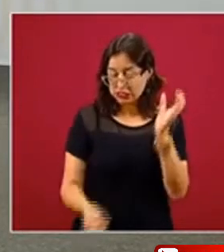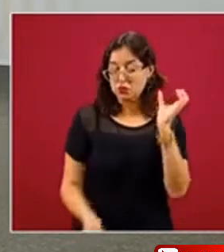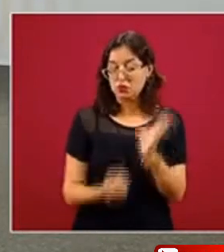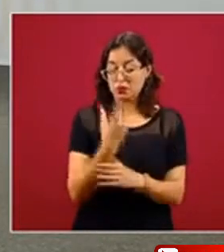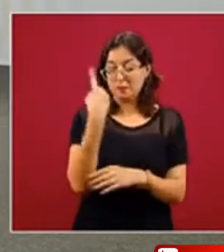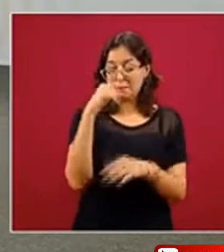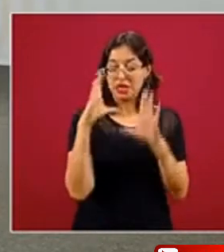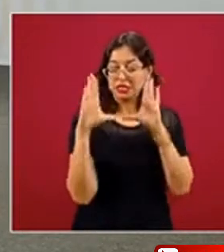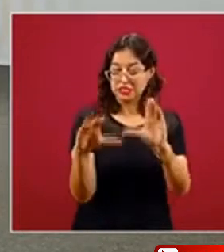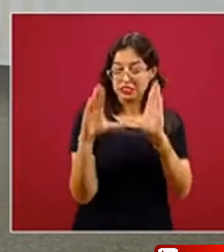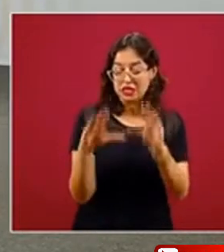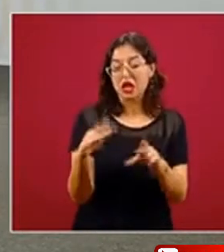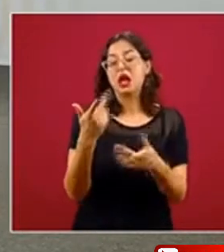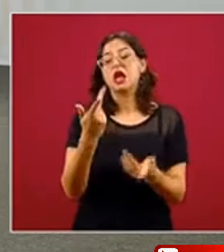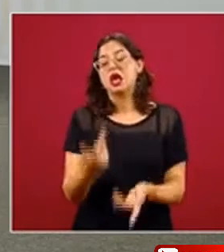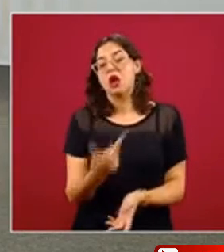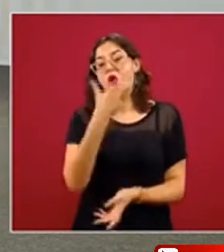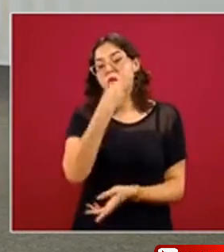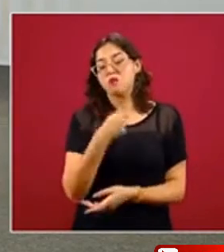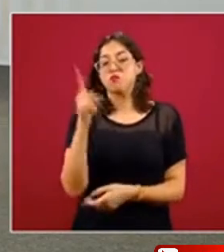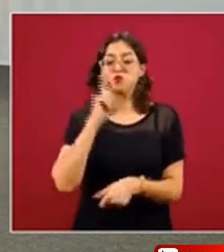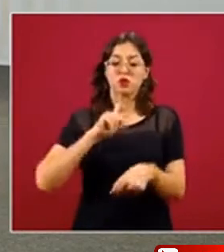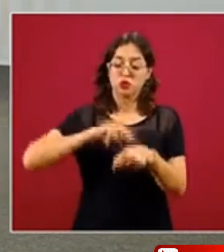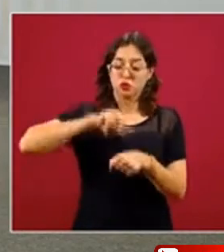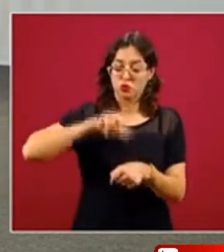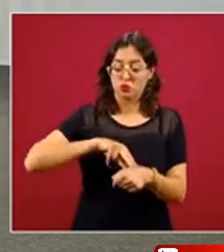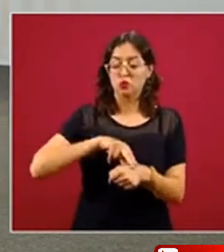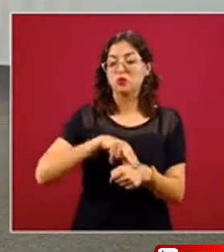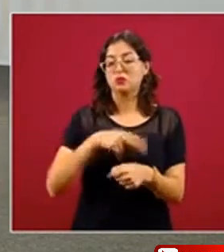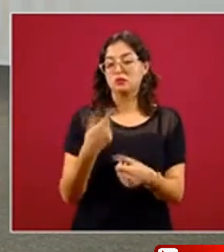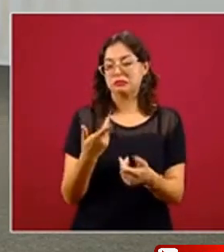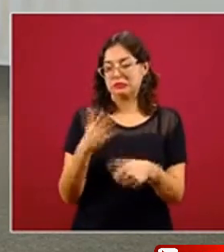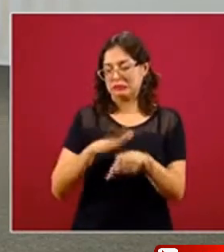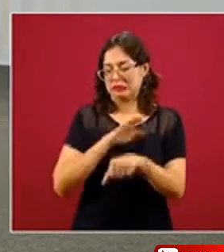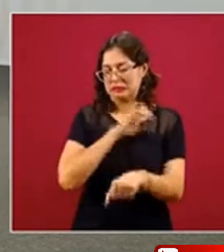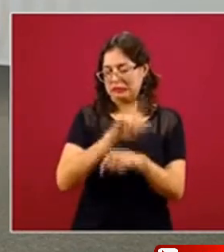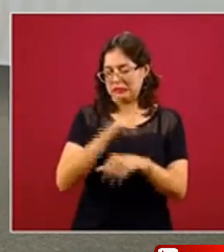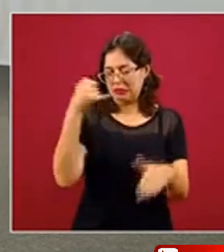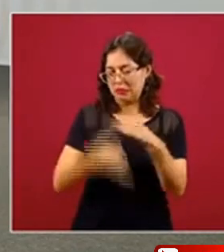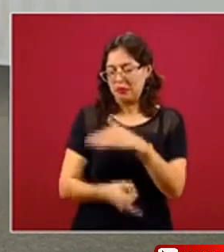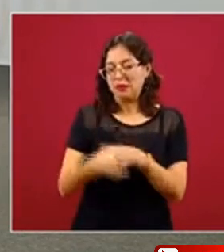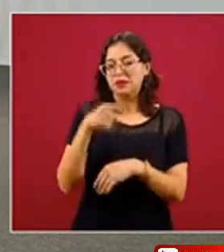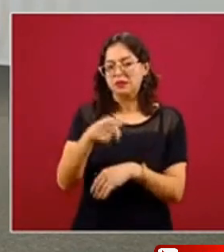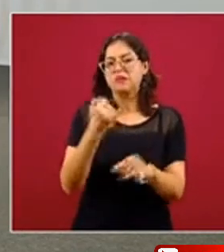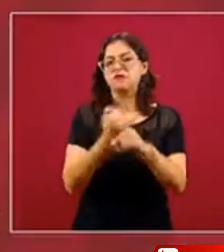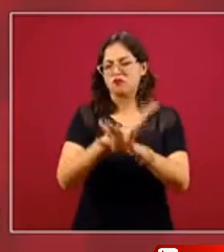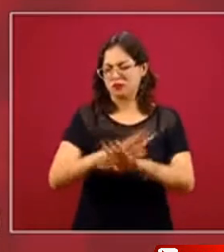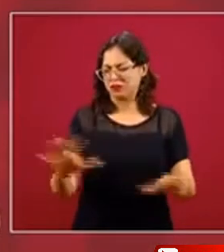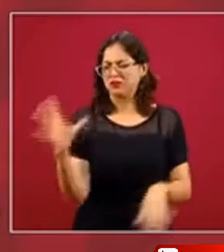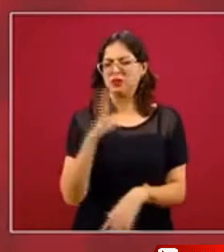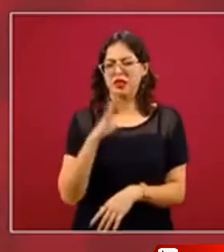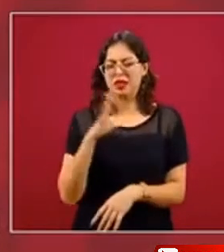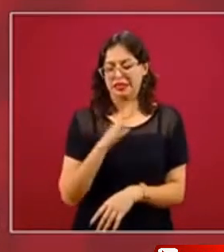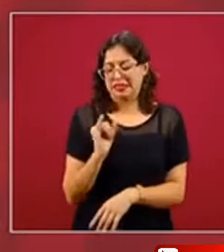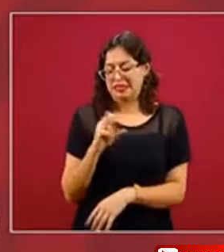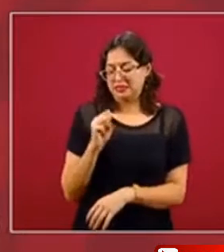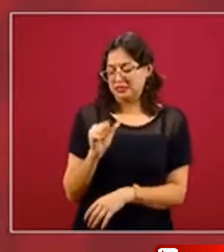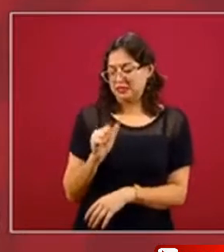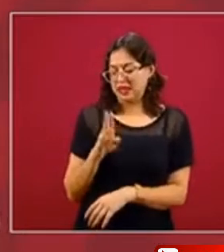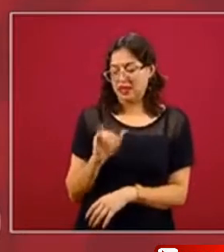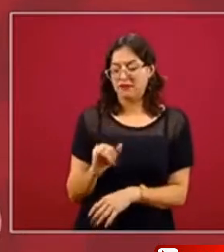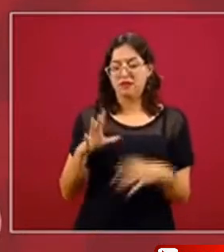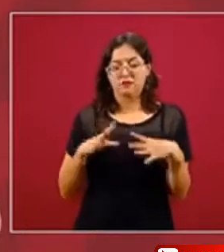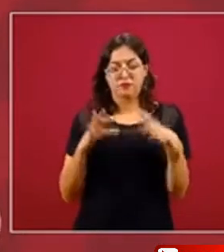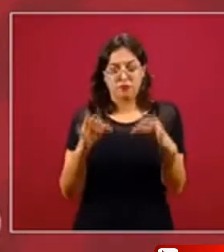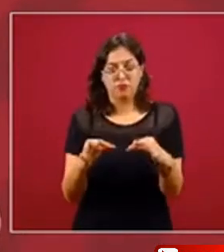el entrenamiento de médicas y médicos especialistas. Tenemos toda la información. Este es un programa que estableció el INSABI